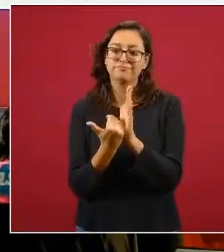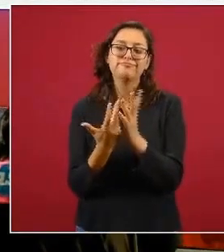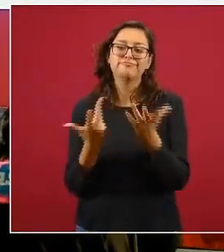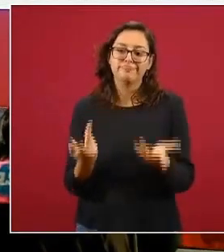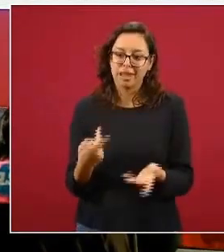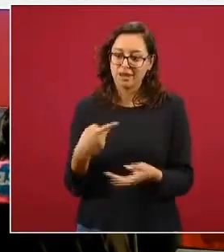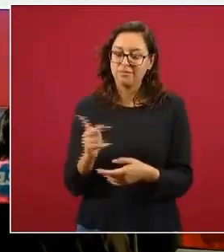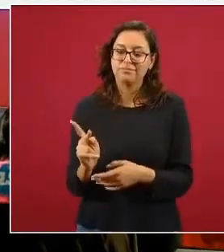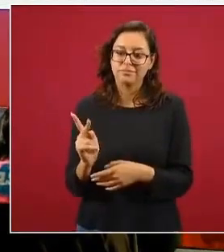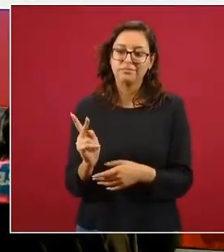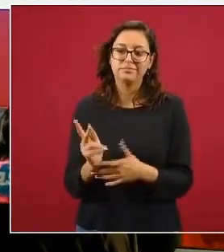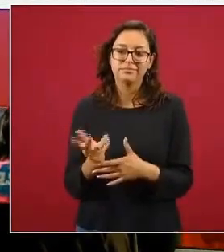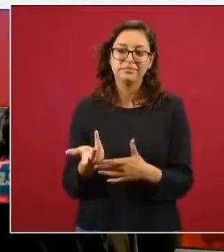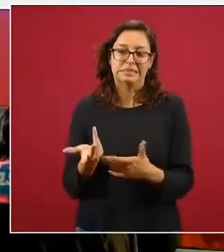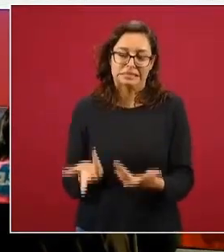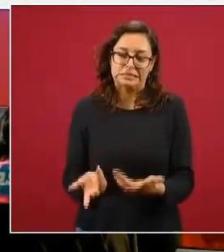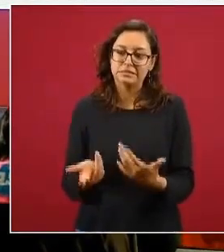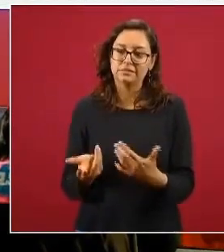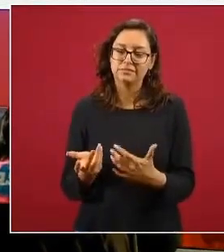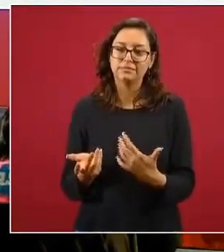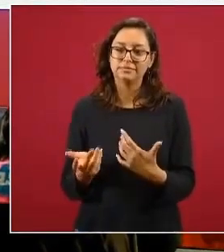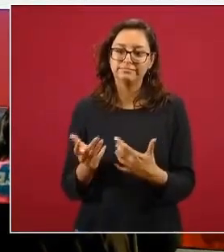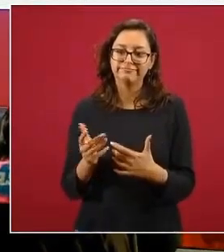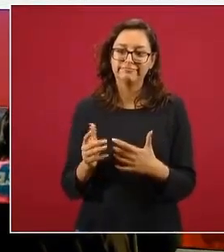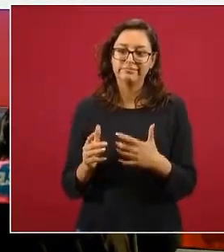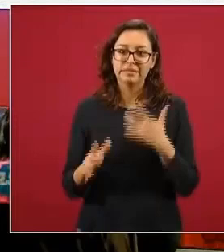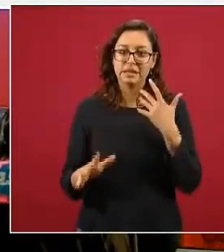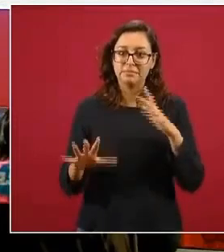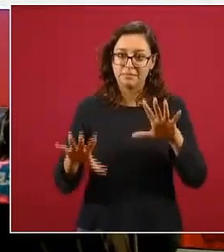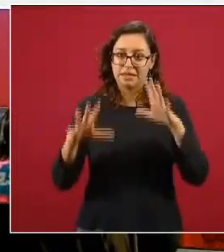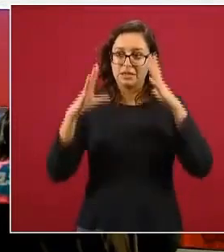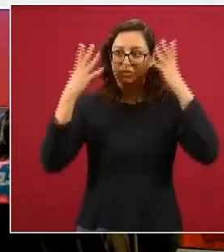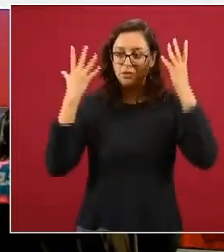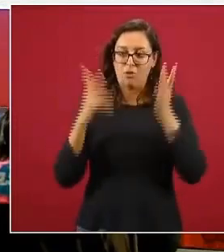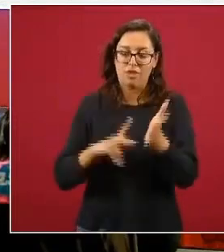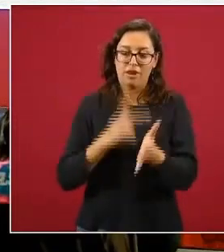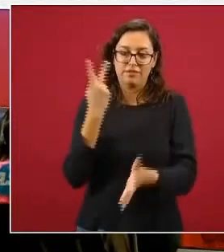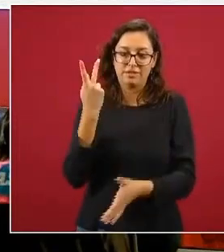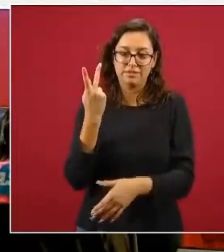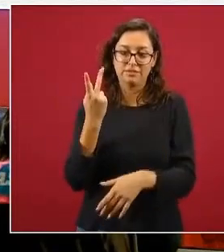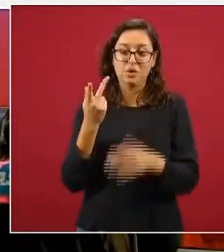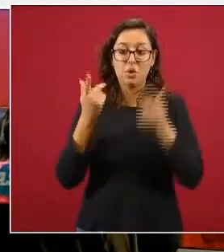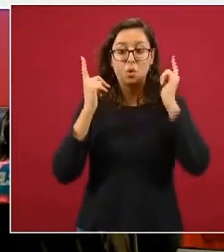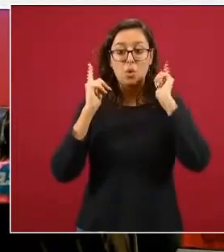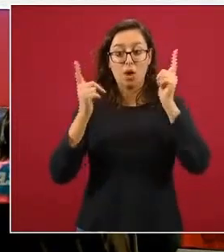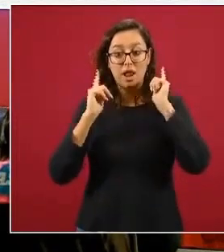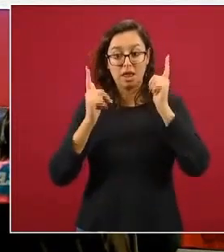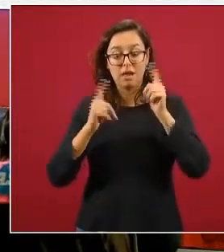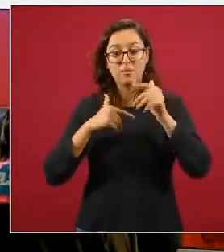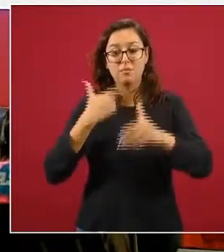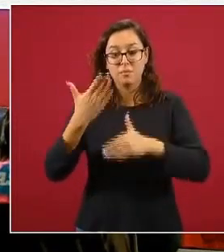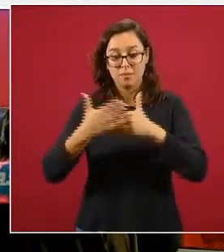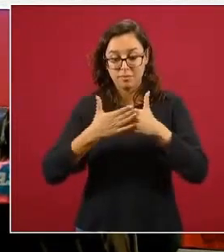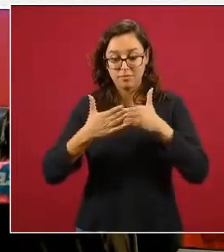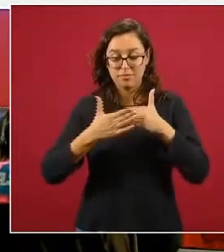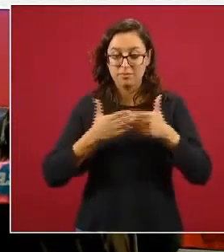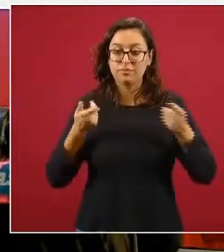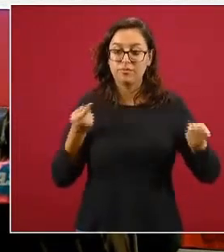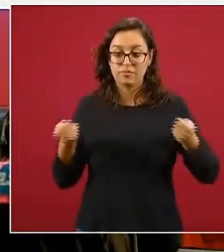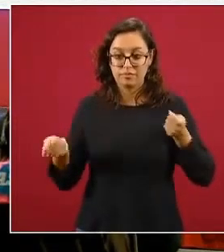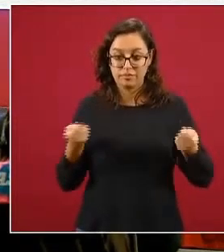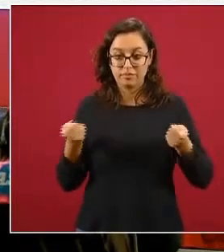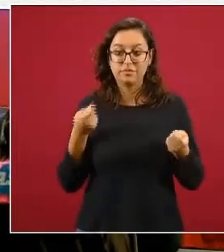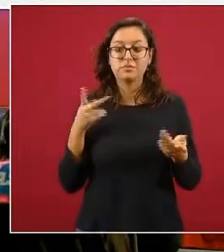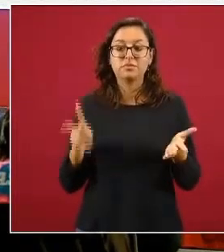razón. Y esperemos que próximamente esto se estabilice en la medida en que